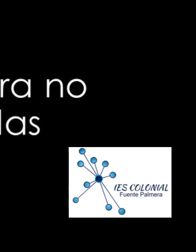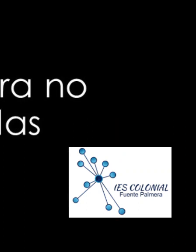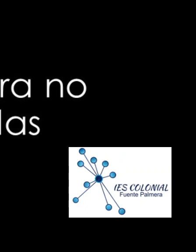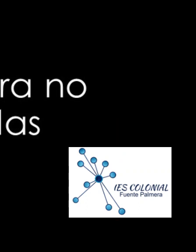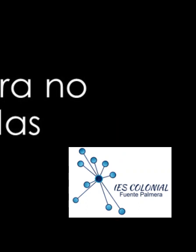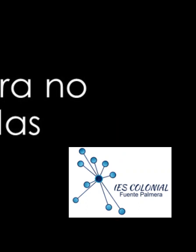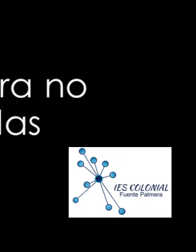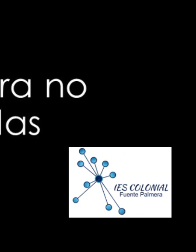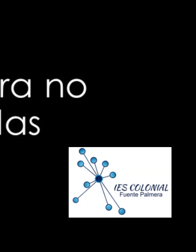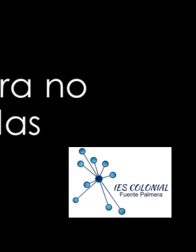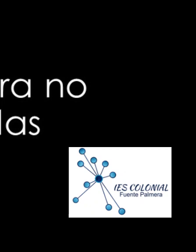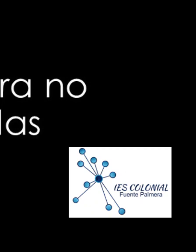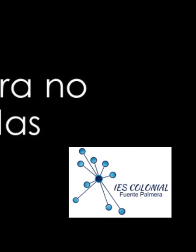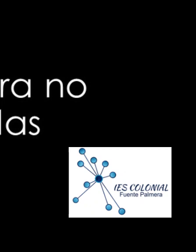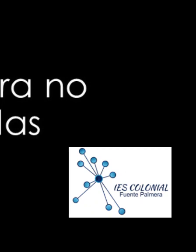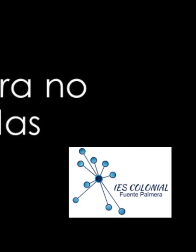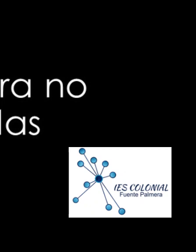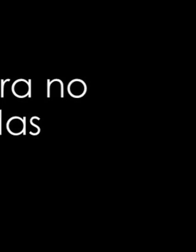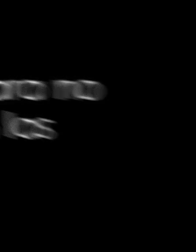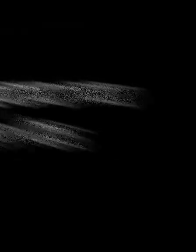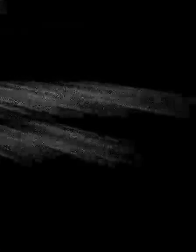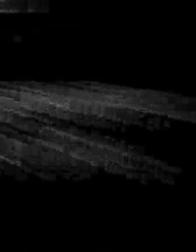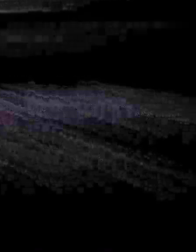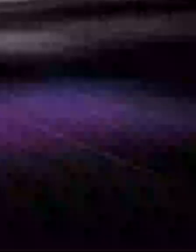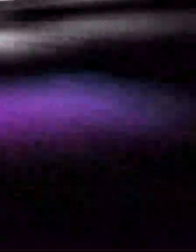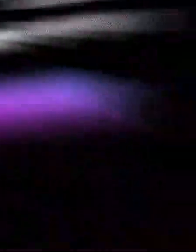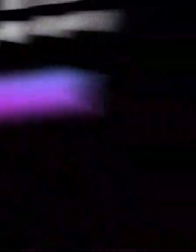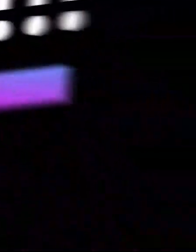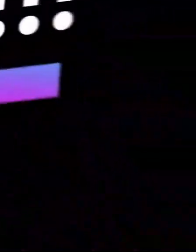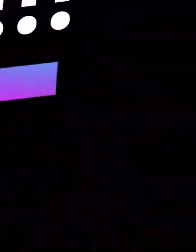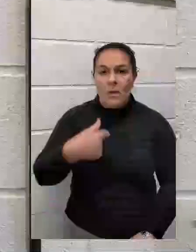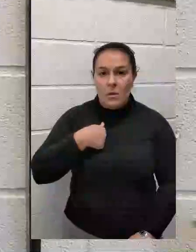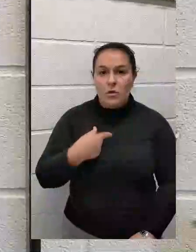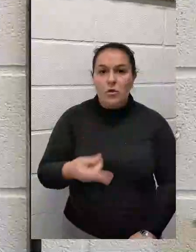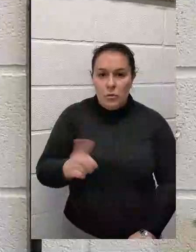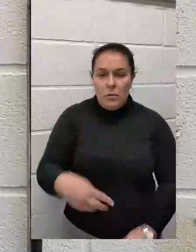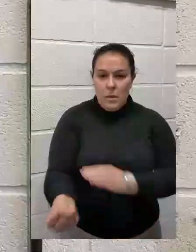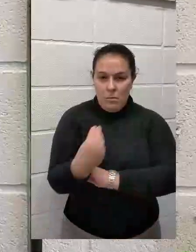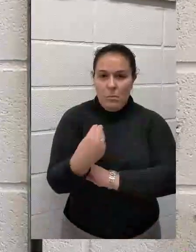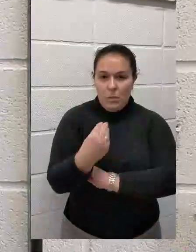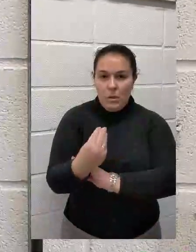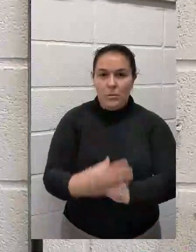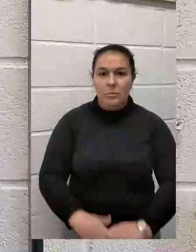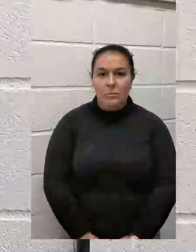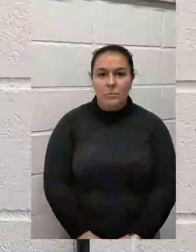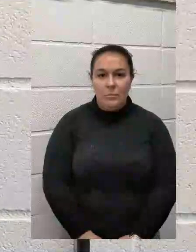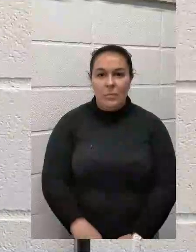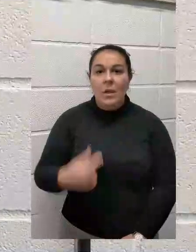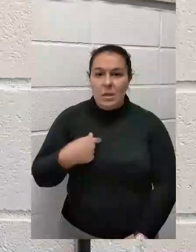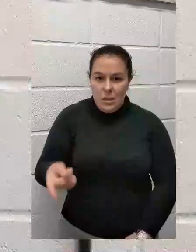Mejor tentarse a dejar de intentar. Y así será. Y a